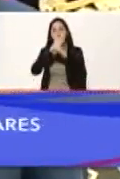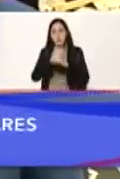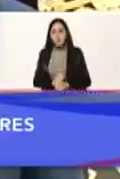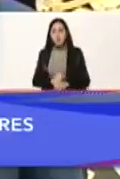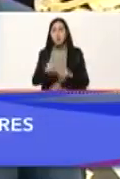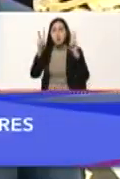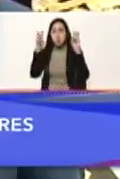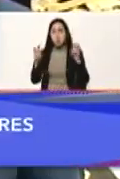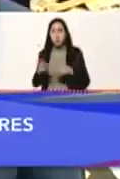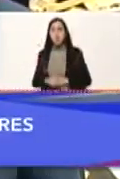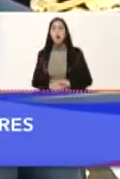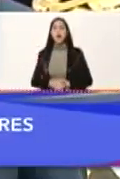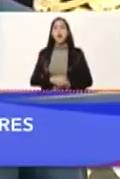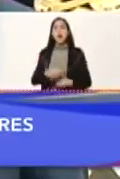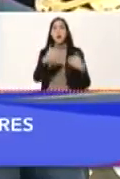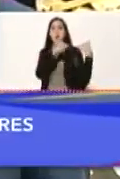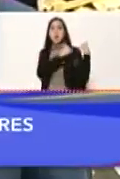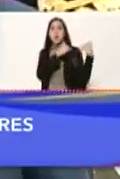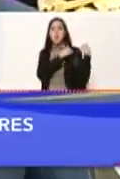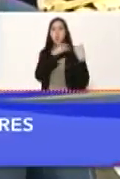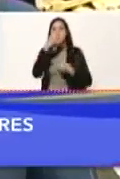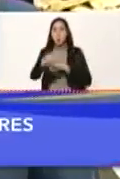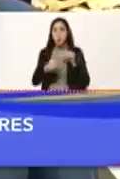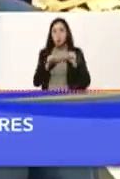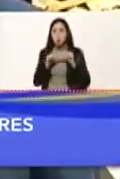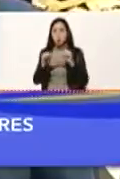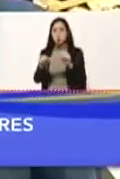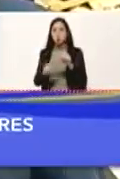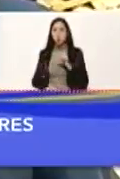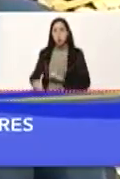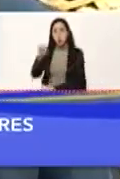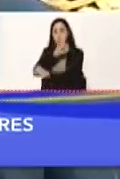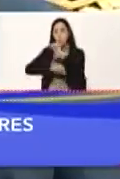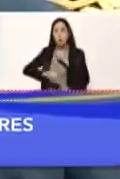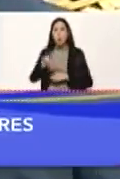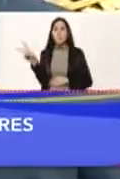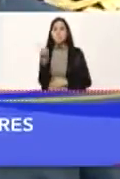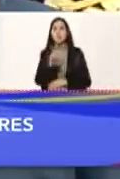nuevas y grandes responsabilidades para que sigan sirviendo a nuestra